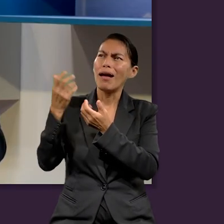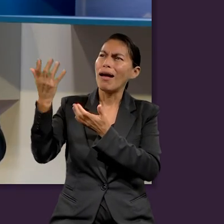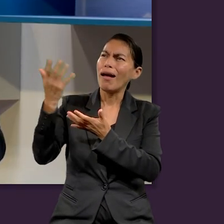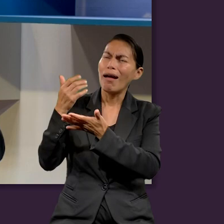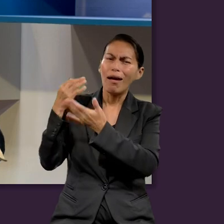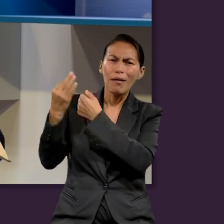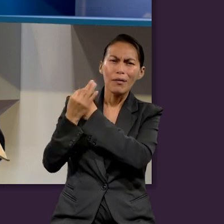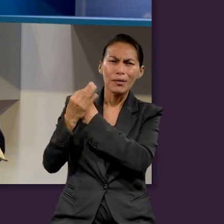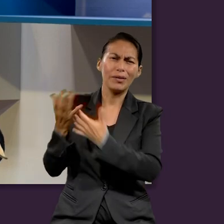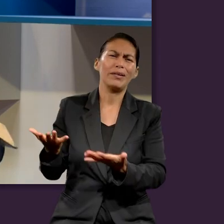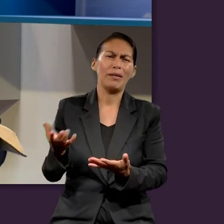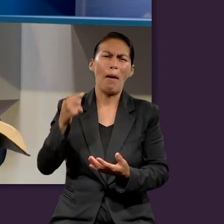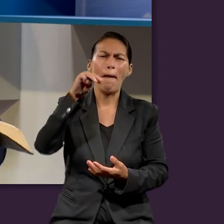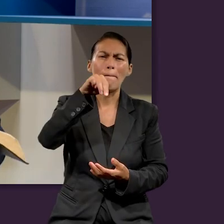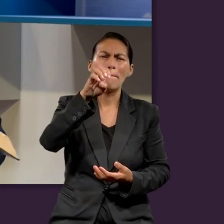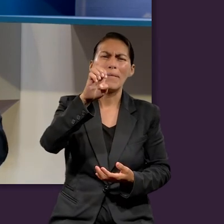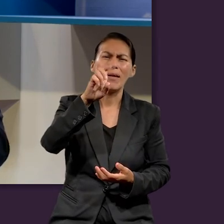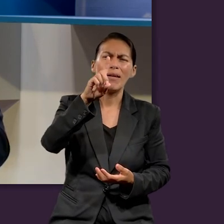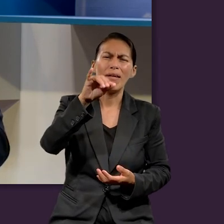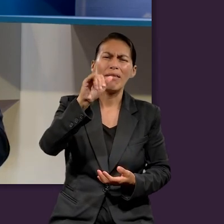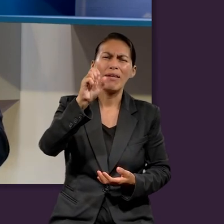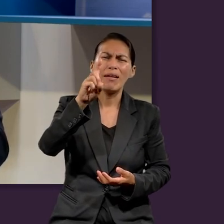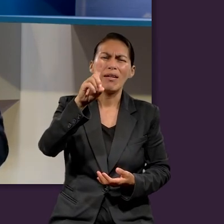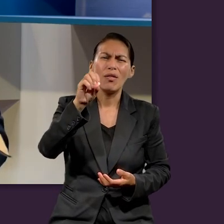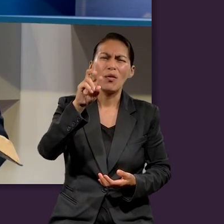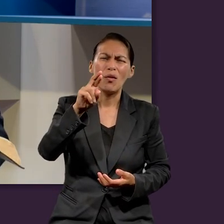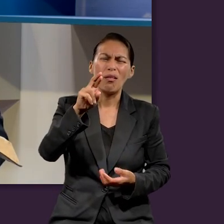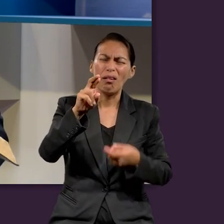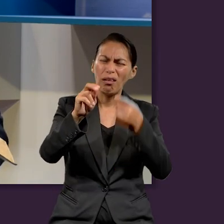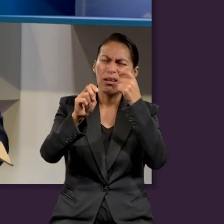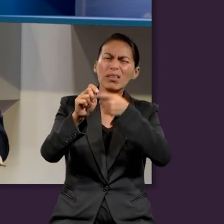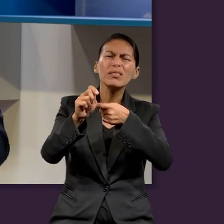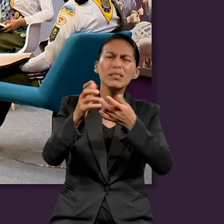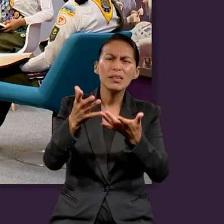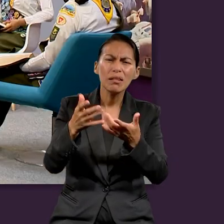encantó Pero qué significa la palabra mediador